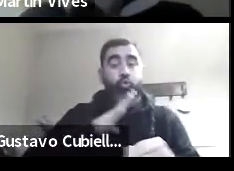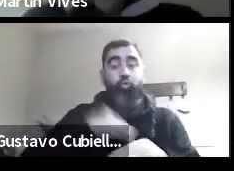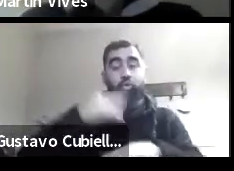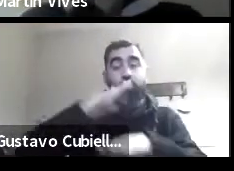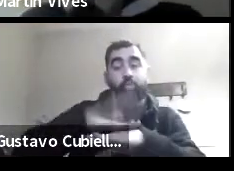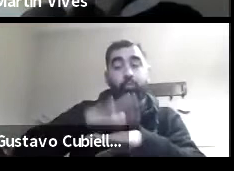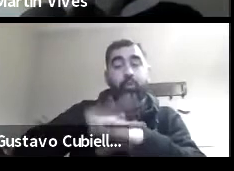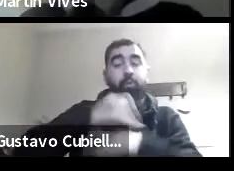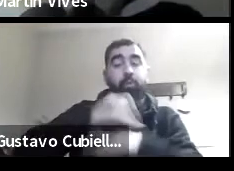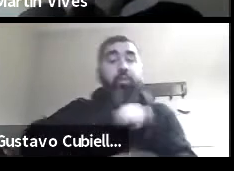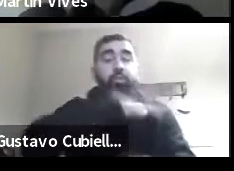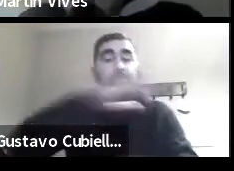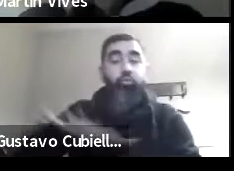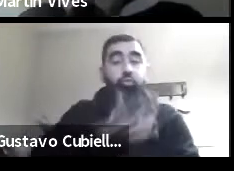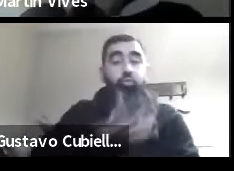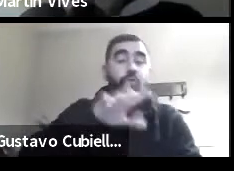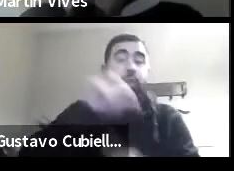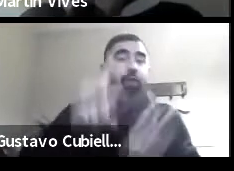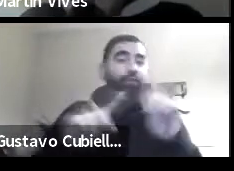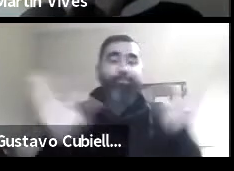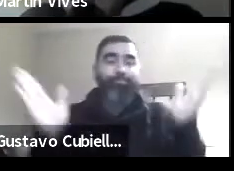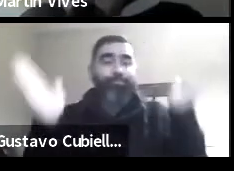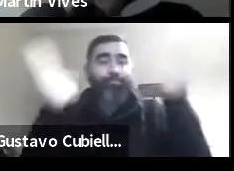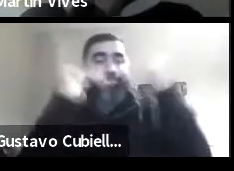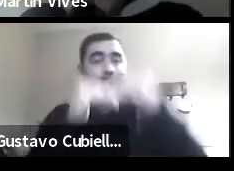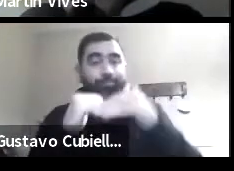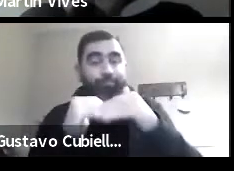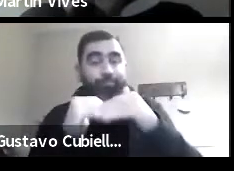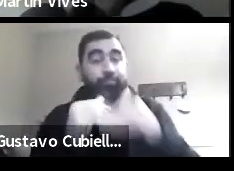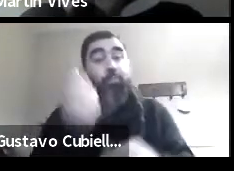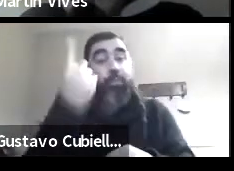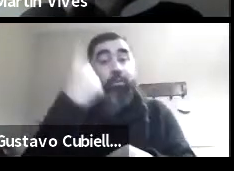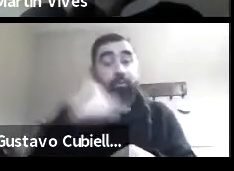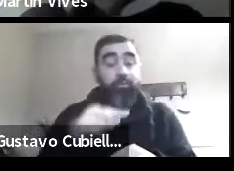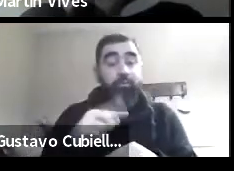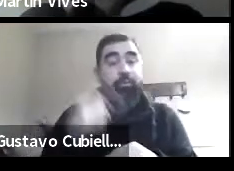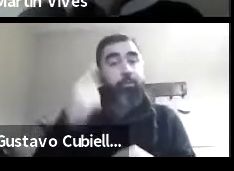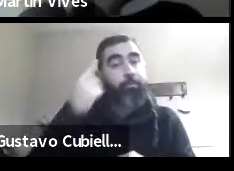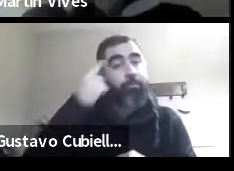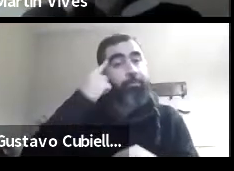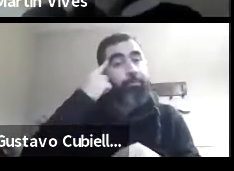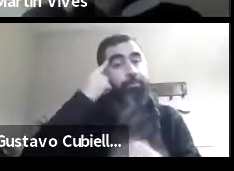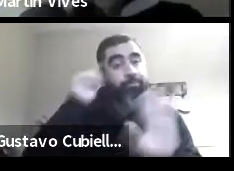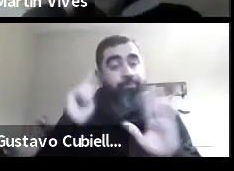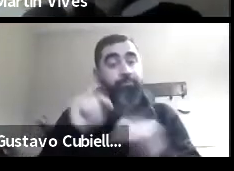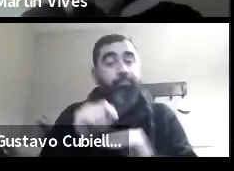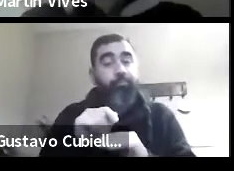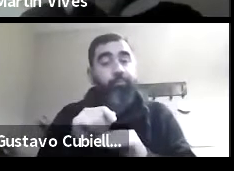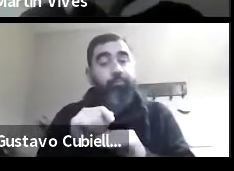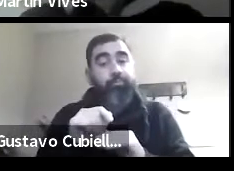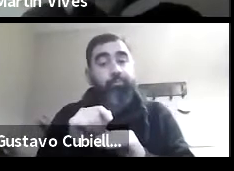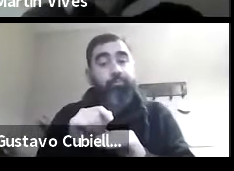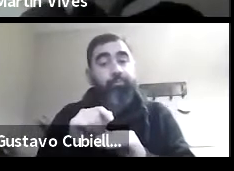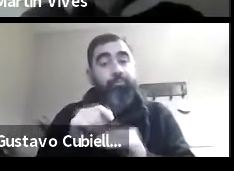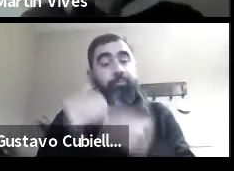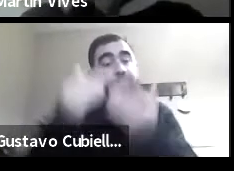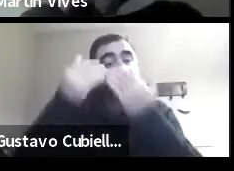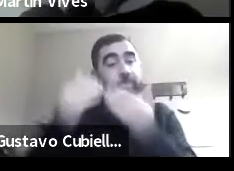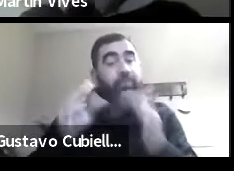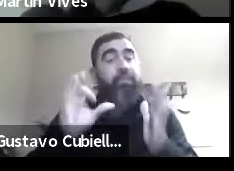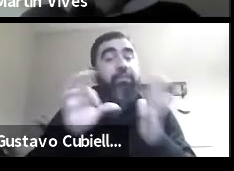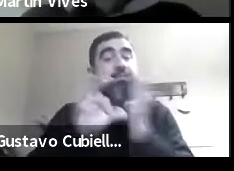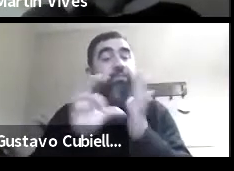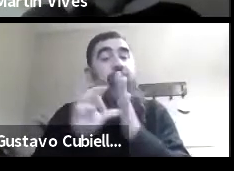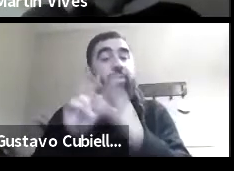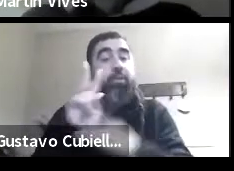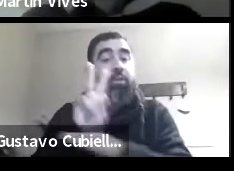sociedad muchas veces deja vacíos. En ese sentido, bueno, pensar que desde la implementación del sistema de